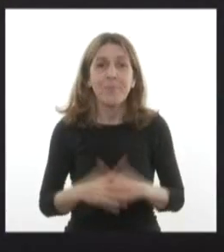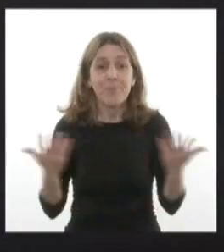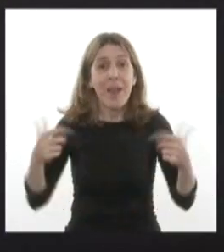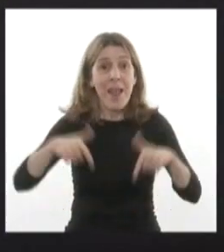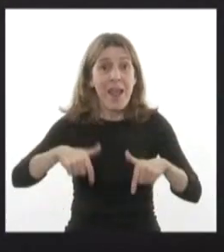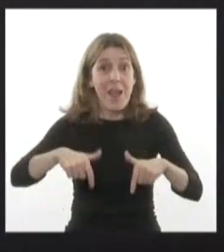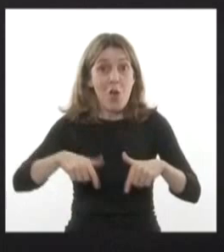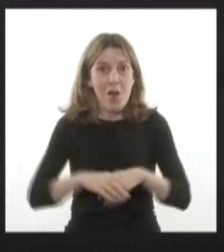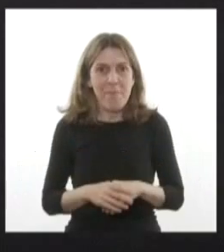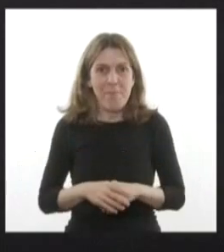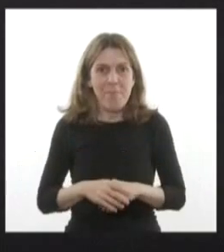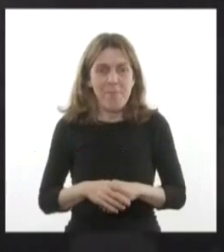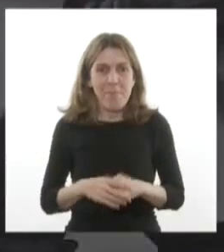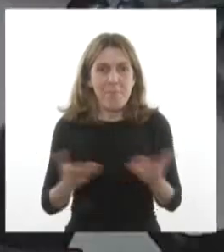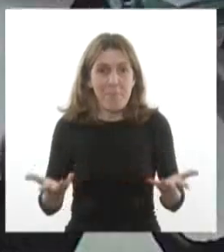Ahora,